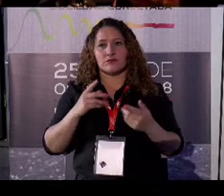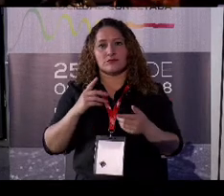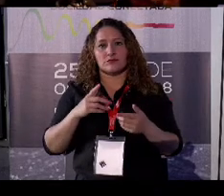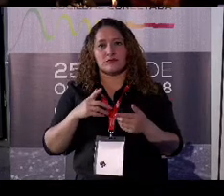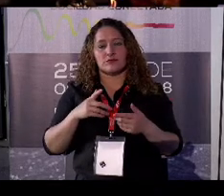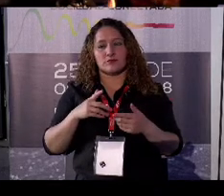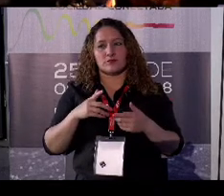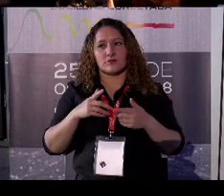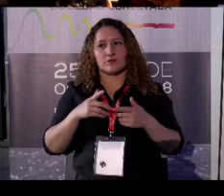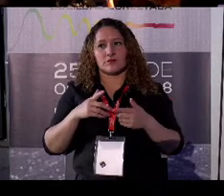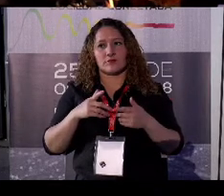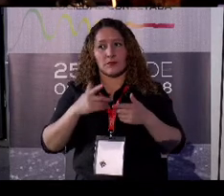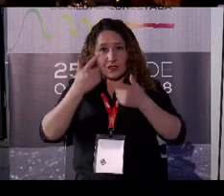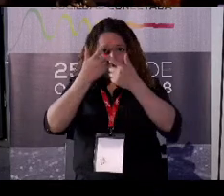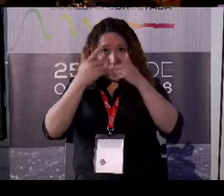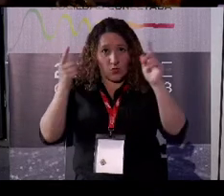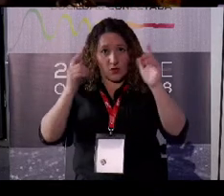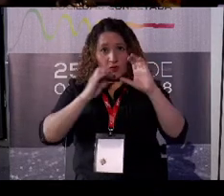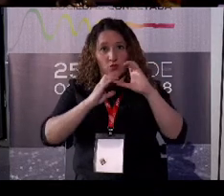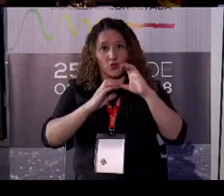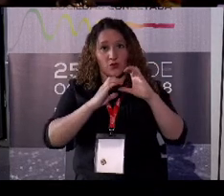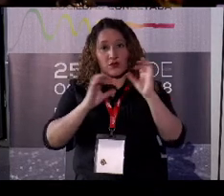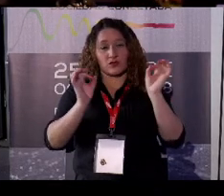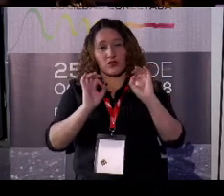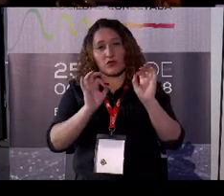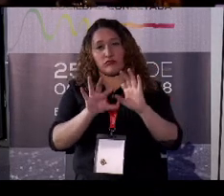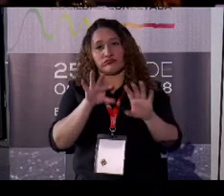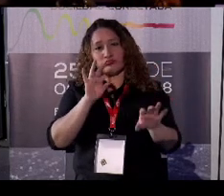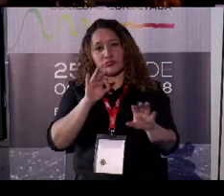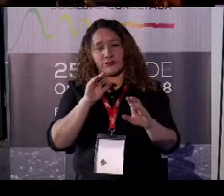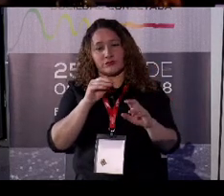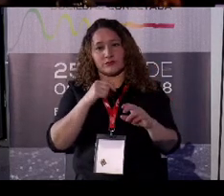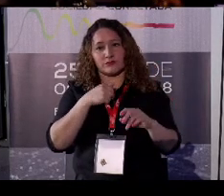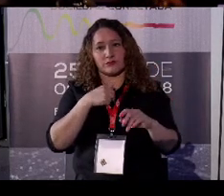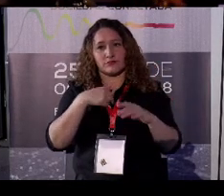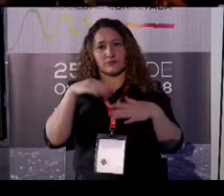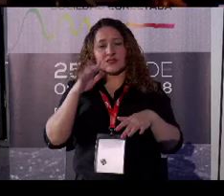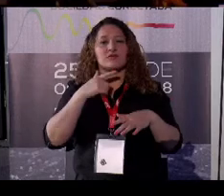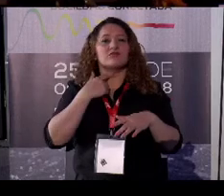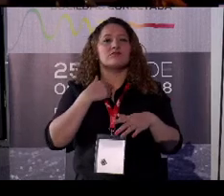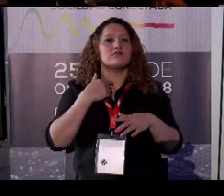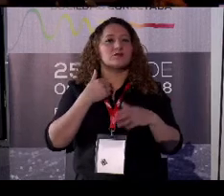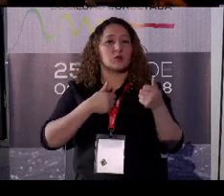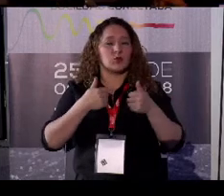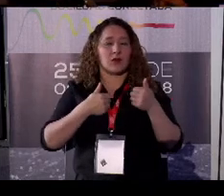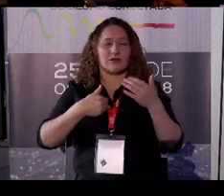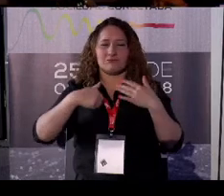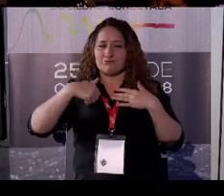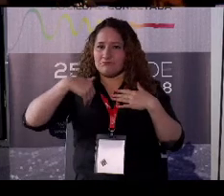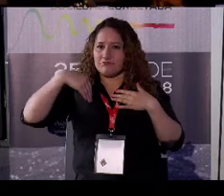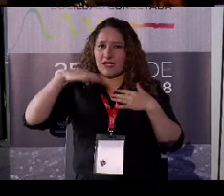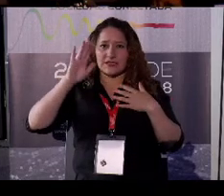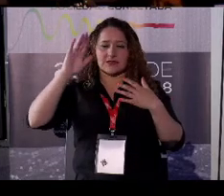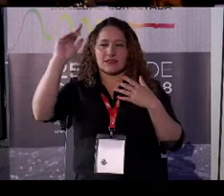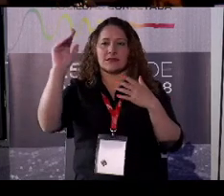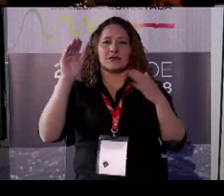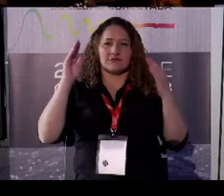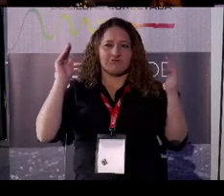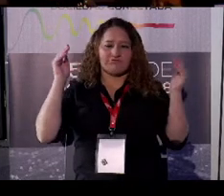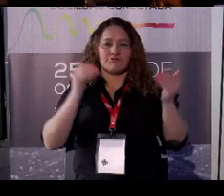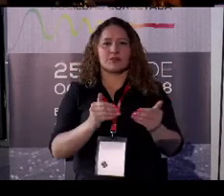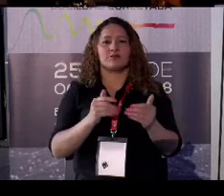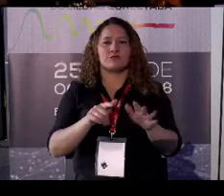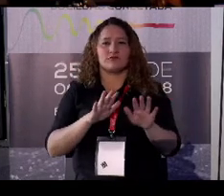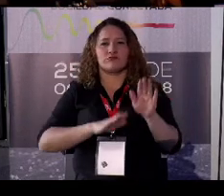lenguaje de comunicación o de expresión de preferencias, que es una de las cosas que más restringe el diseño de una subasta. Si yo